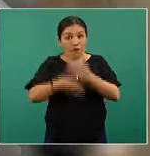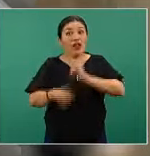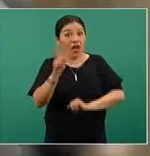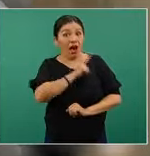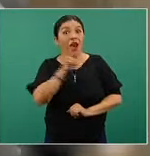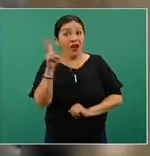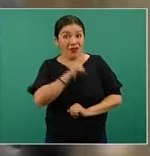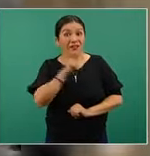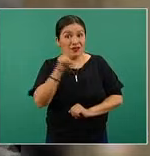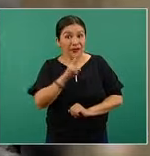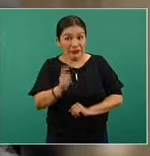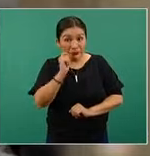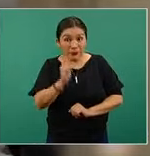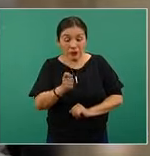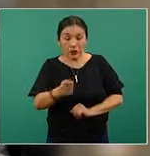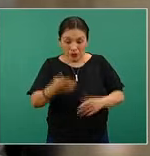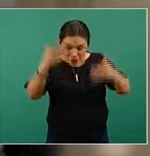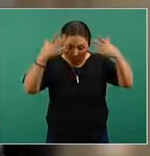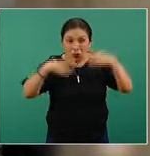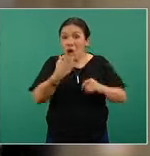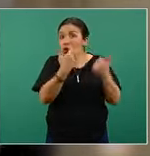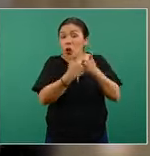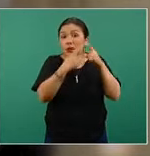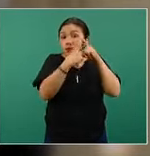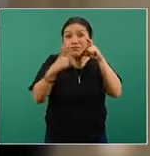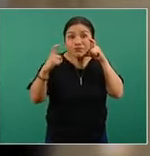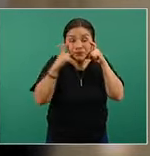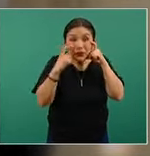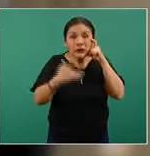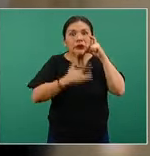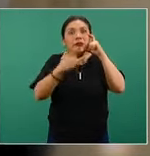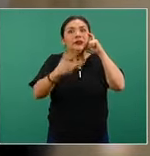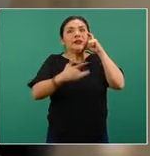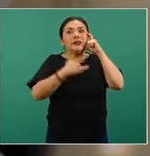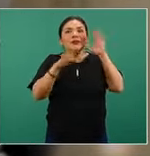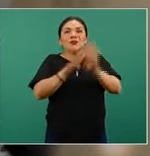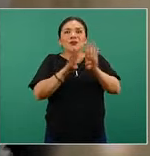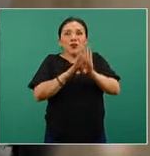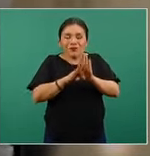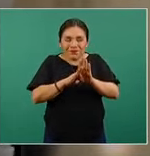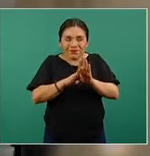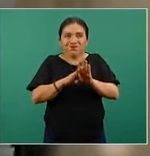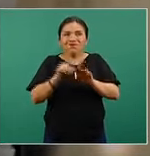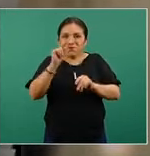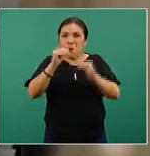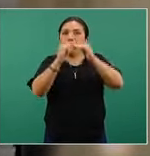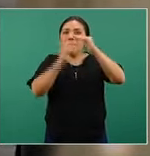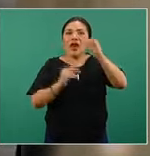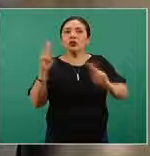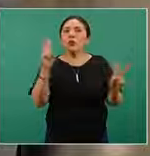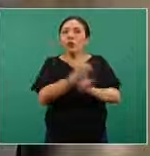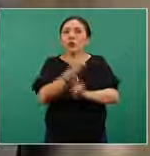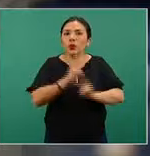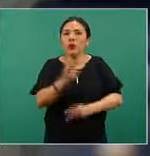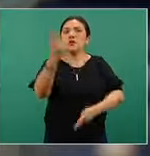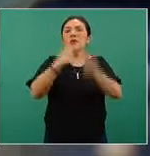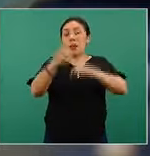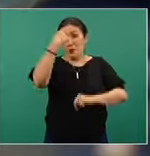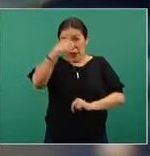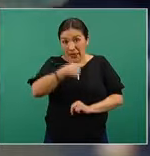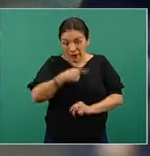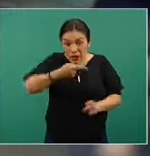desde este primer momento que tenemos sector de bocas y estamos padeciendo de ungaro que el 50 por ciento menos de oxígeno para